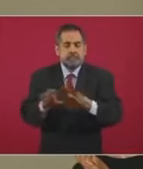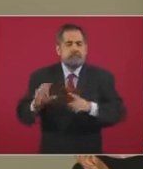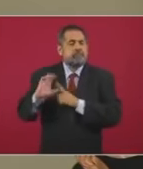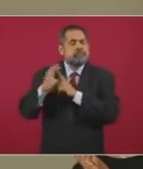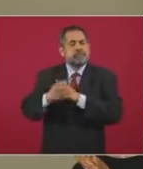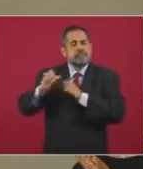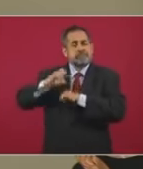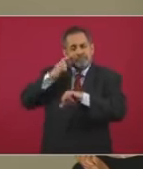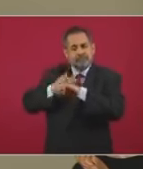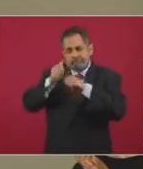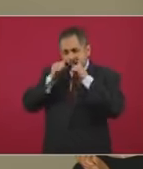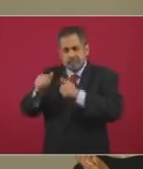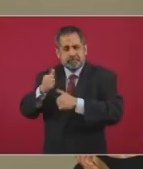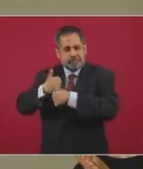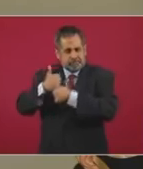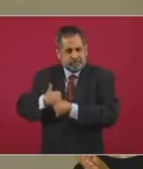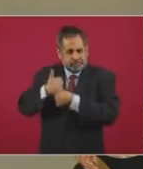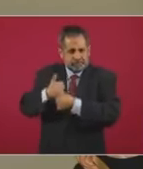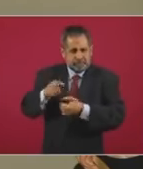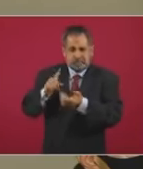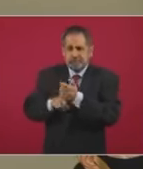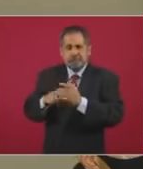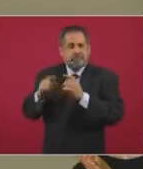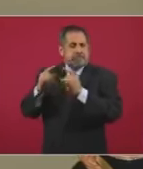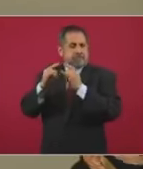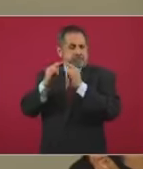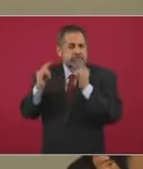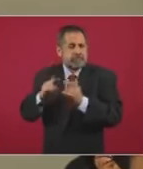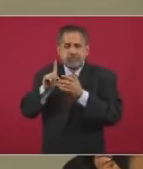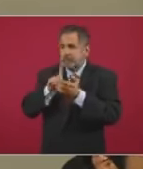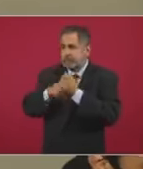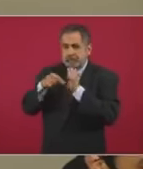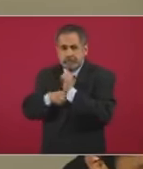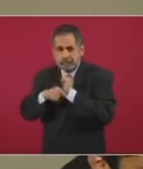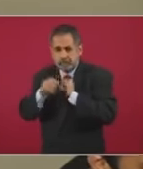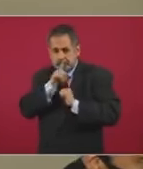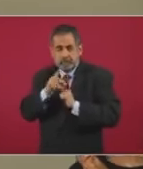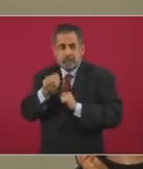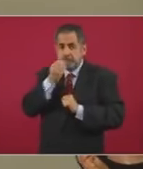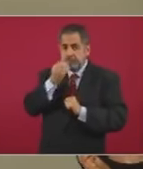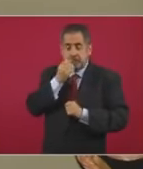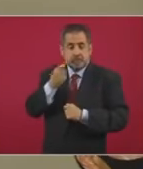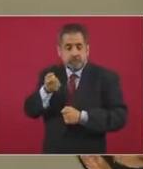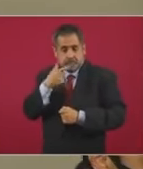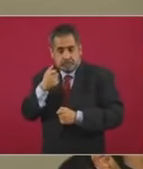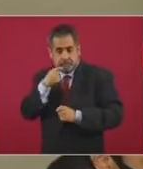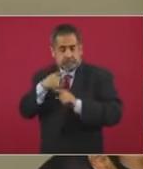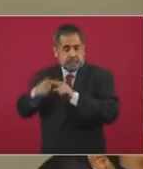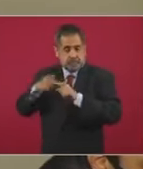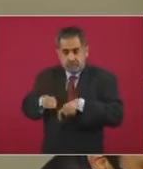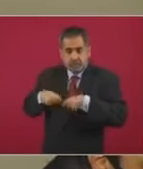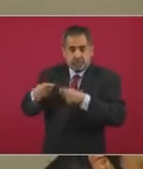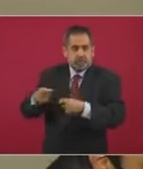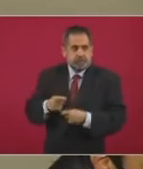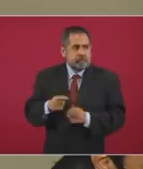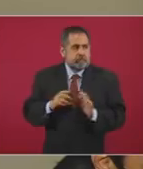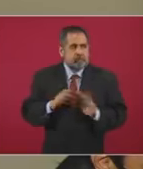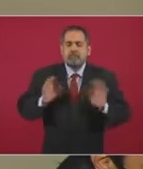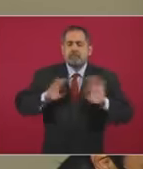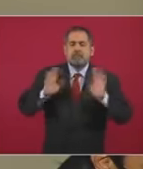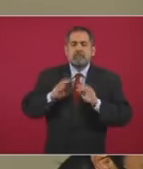Víctimas, apoyo a las víctimas en refugio, alimentación y medicamentos que no se tienen en el apoyo del